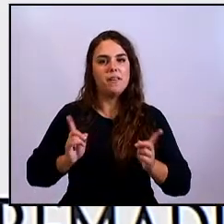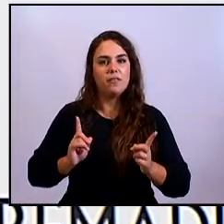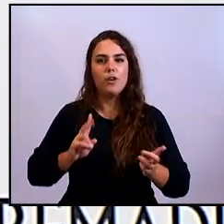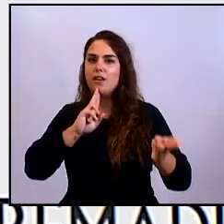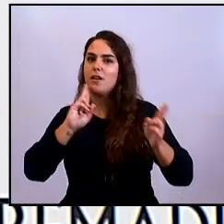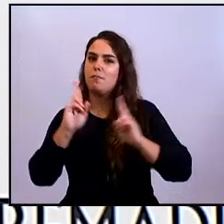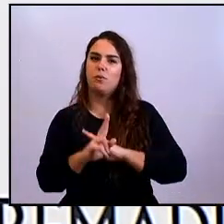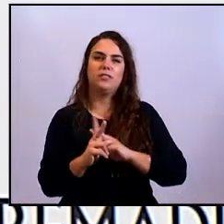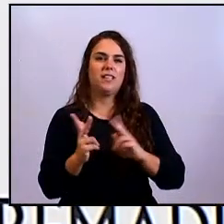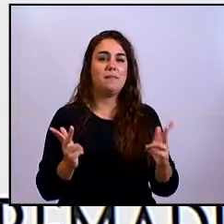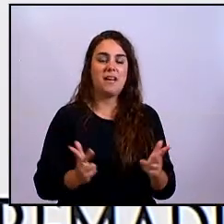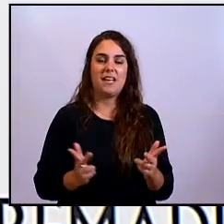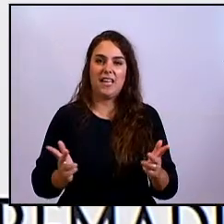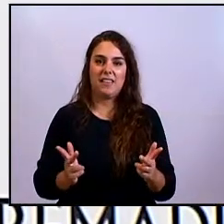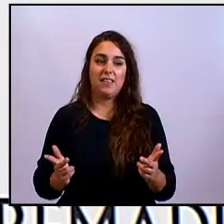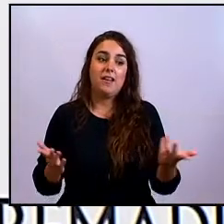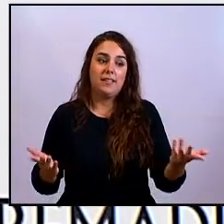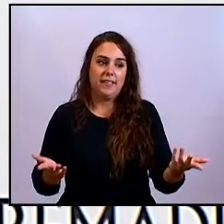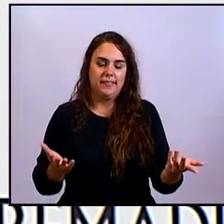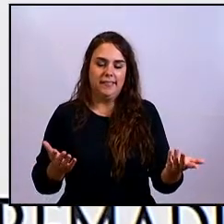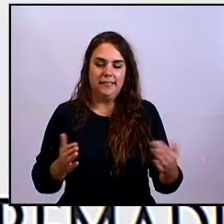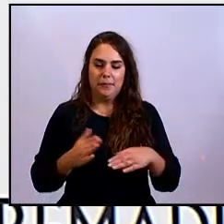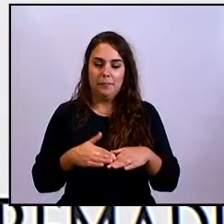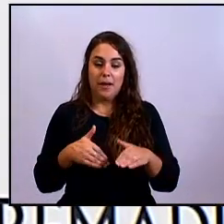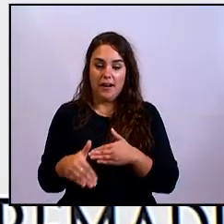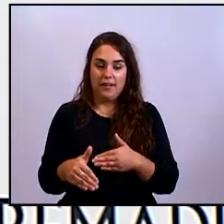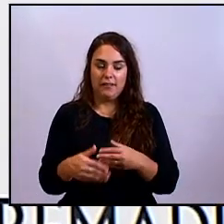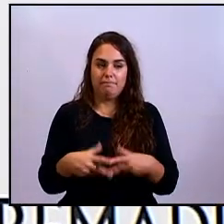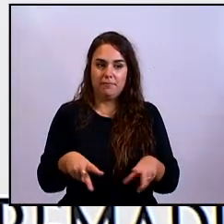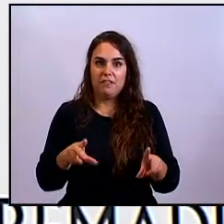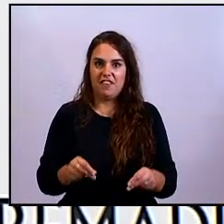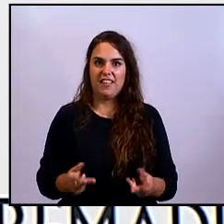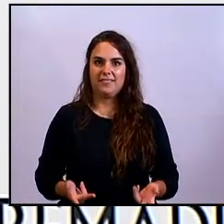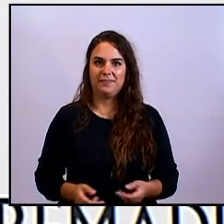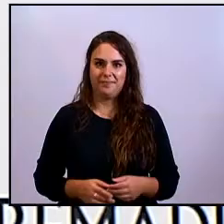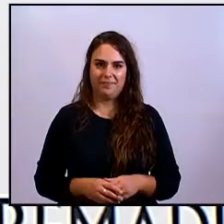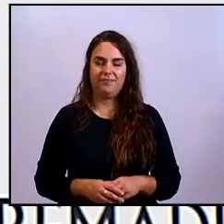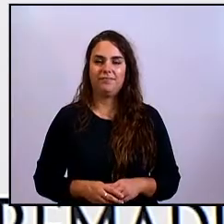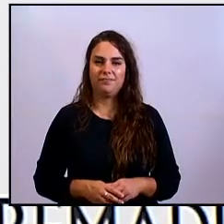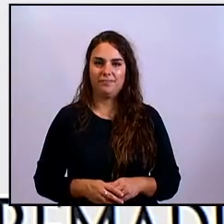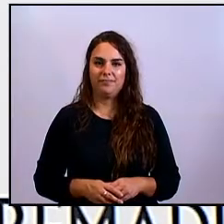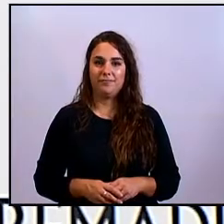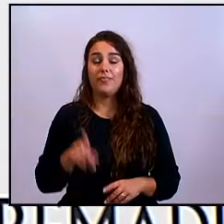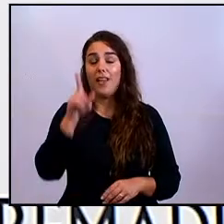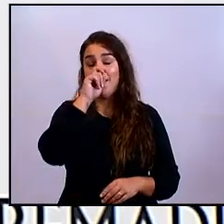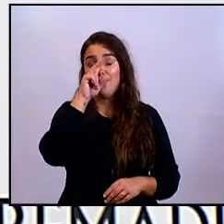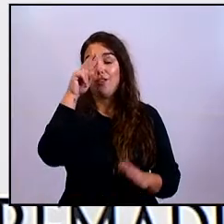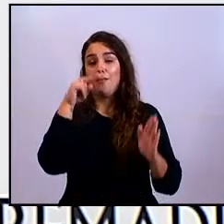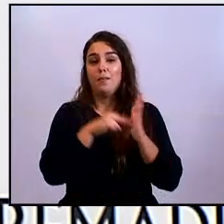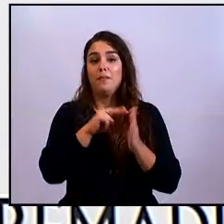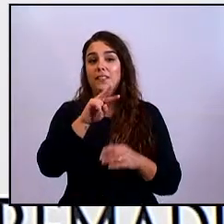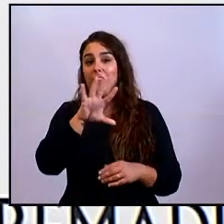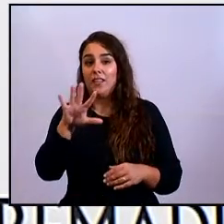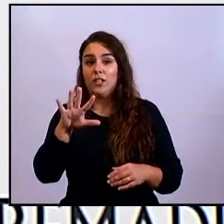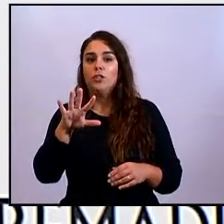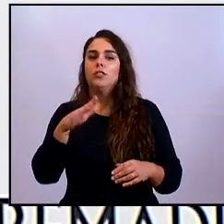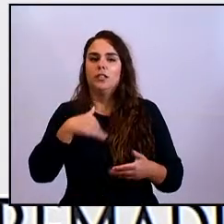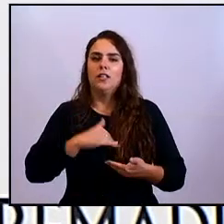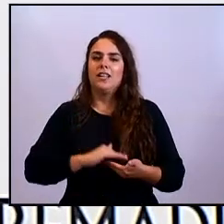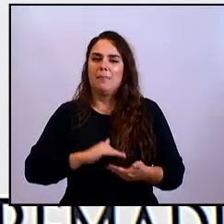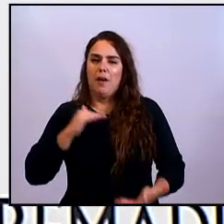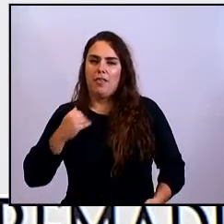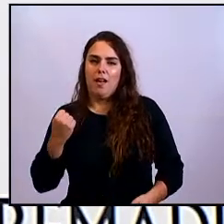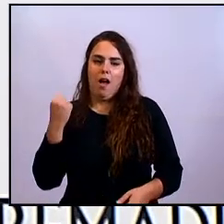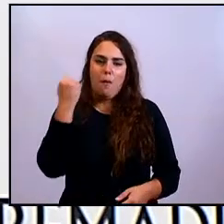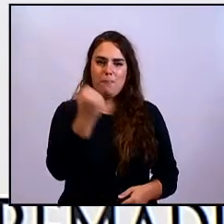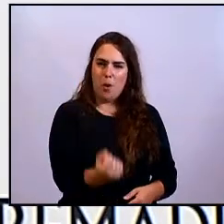ante emergencias que puedan acabar en tragedia. En el año 2025 vamos a reforzar nuestra capacidad